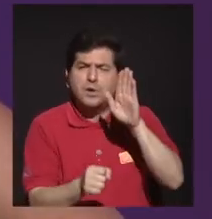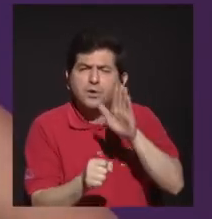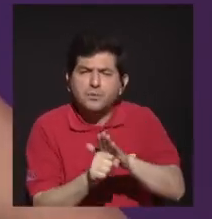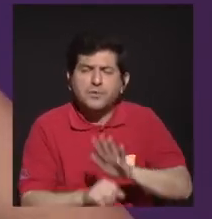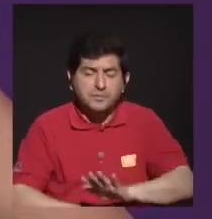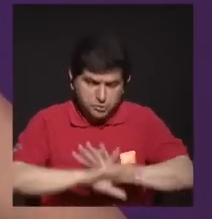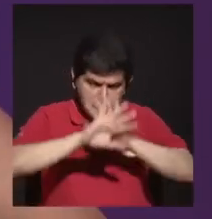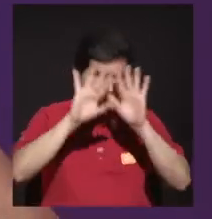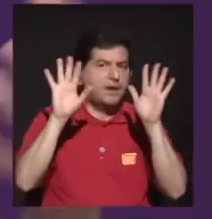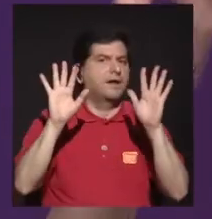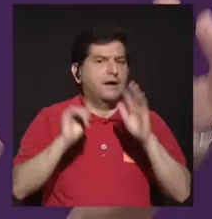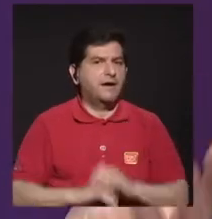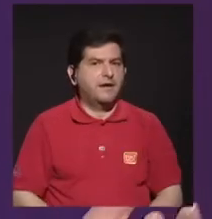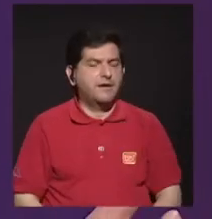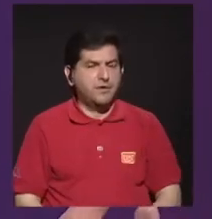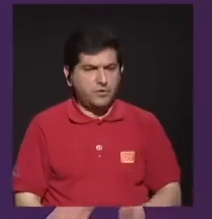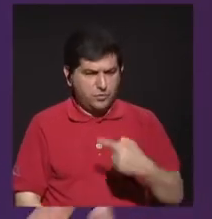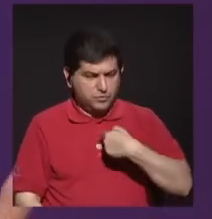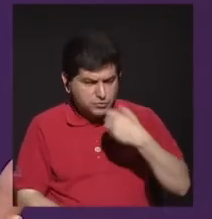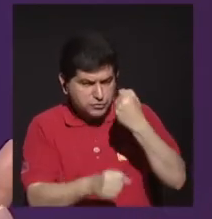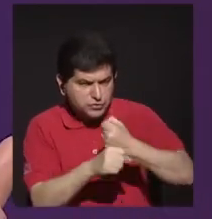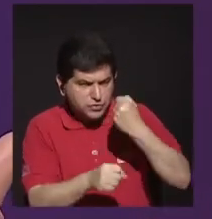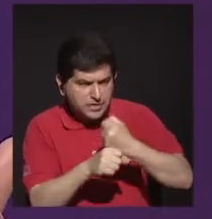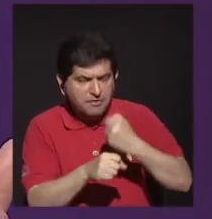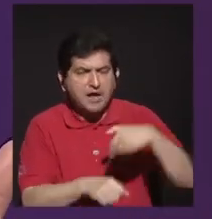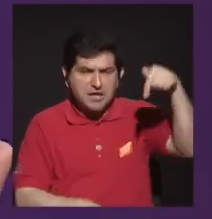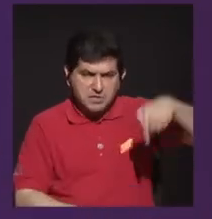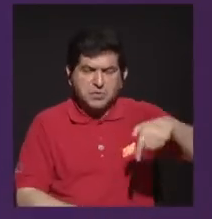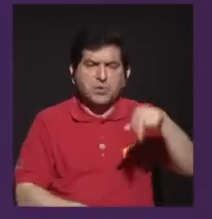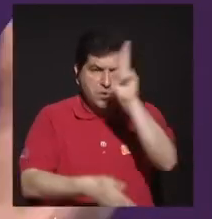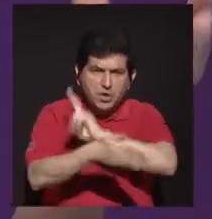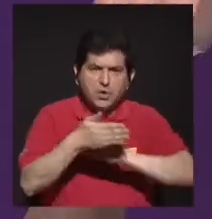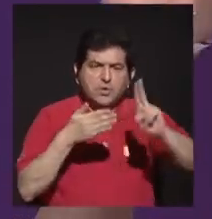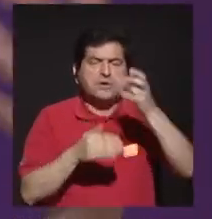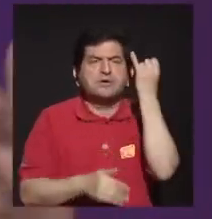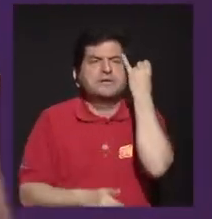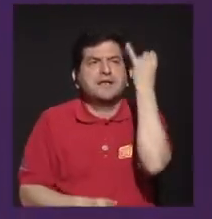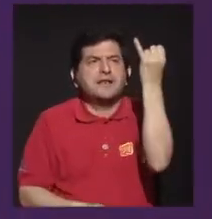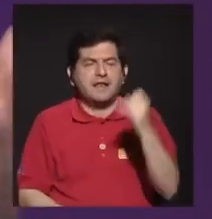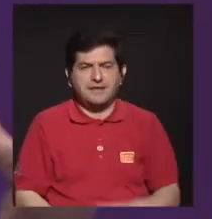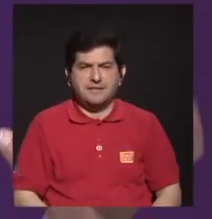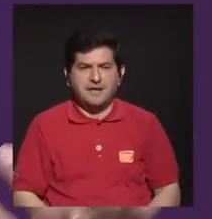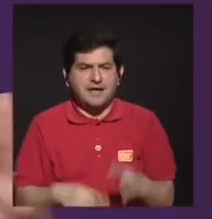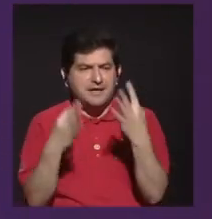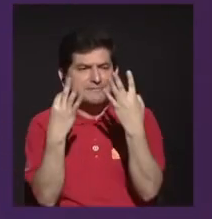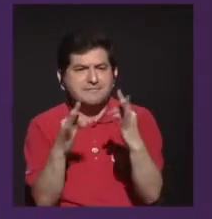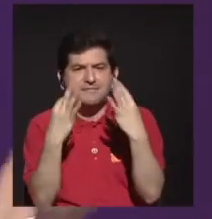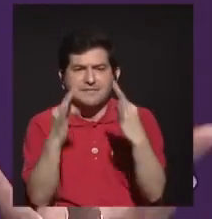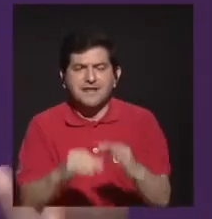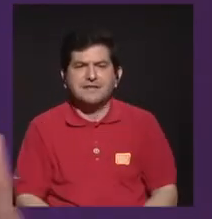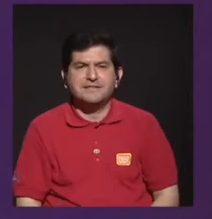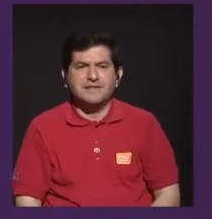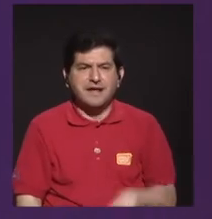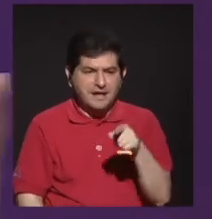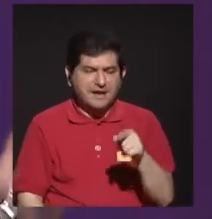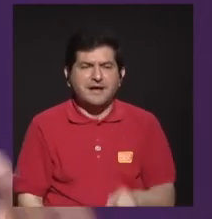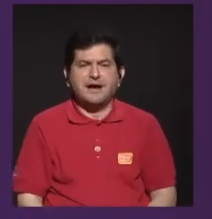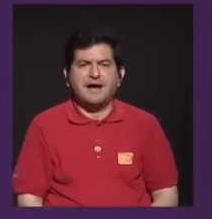claro, que en tanto estoy trabajando en la universidad, la idea es que salga, ¿verdad?, de esta